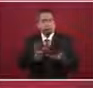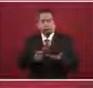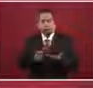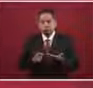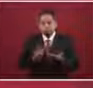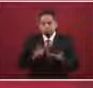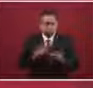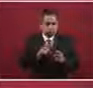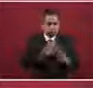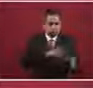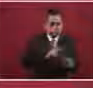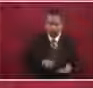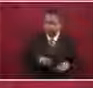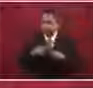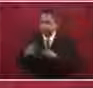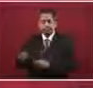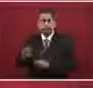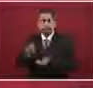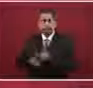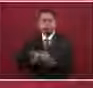que remitimos